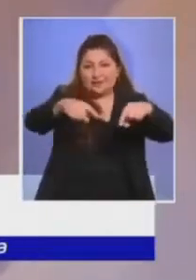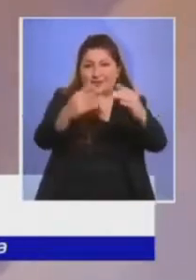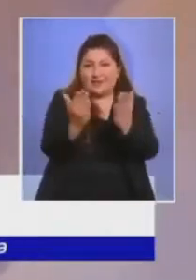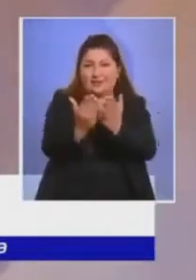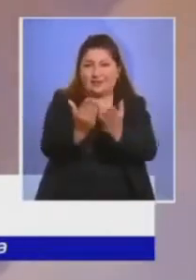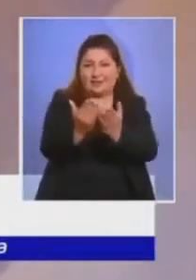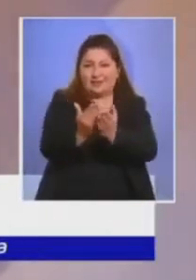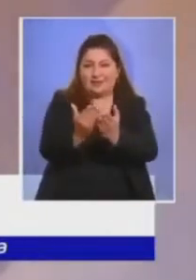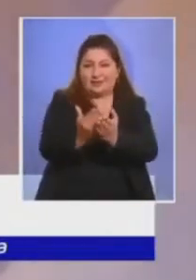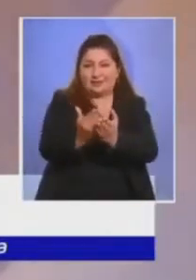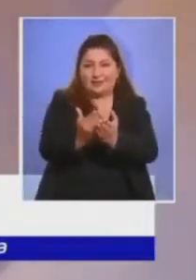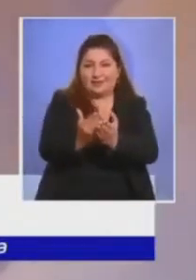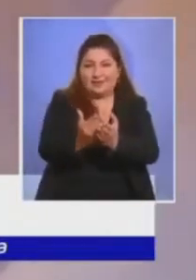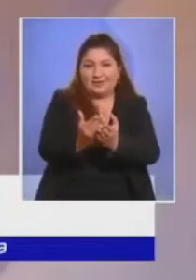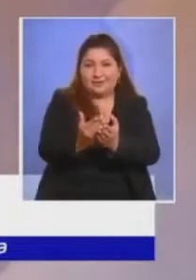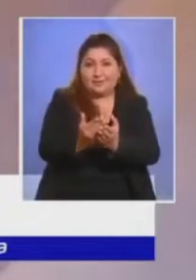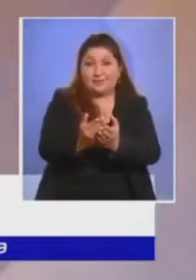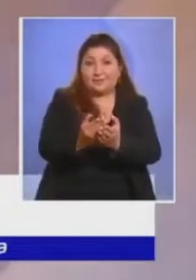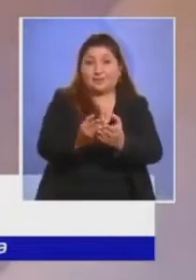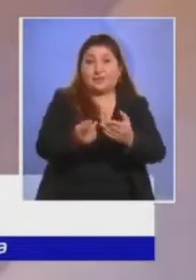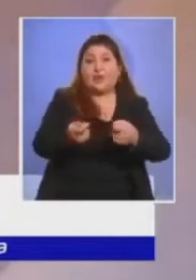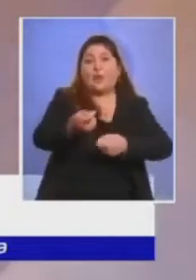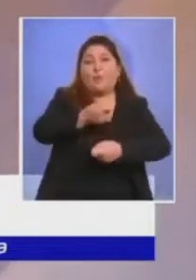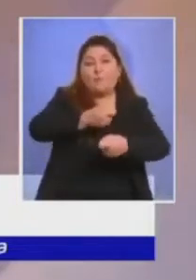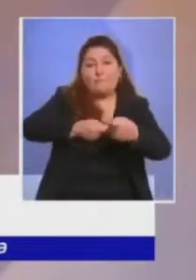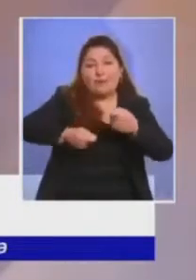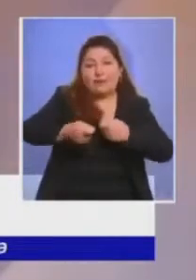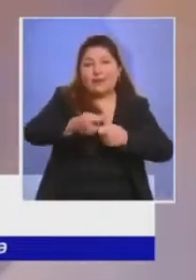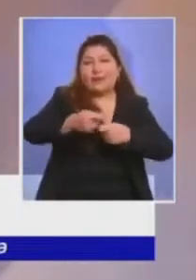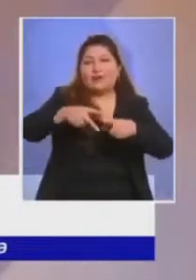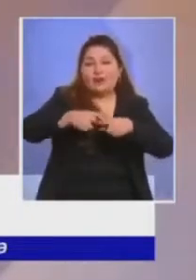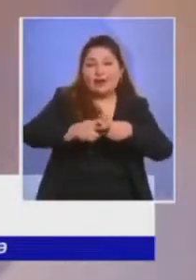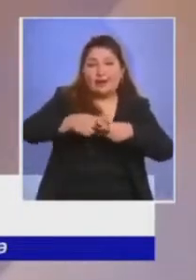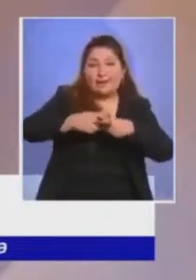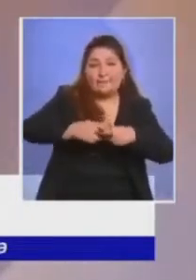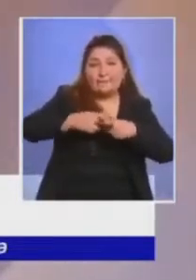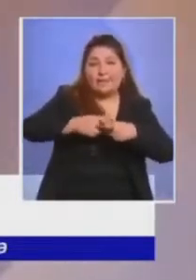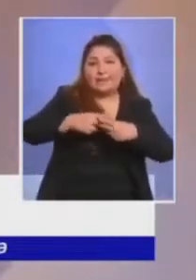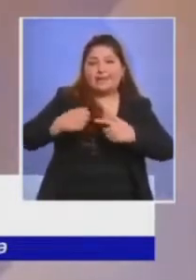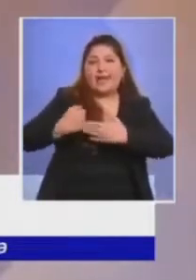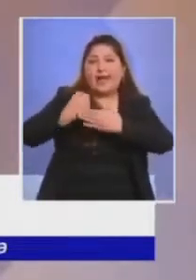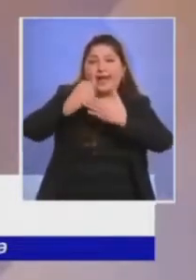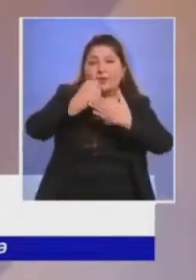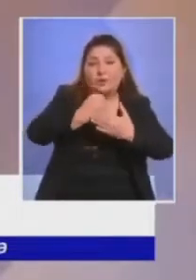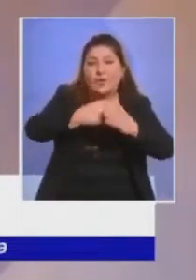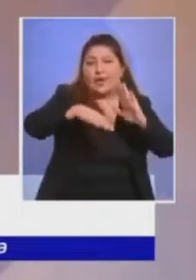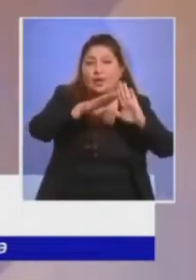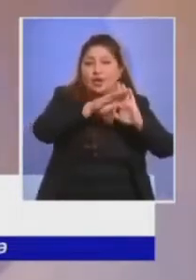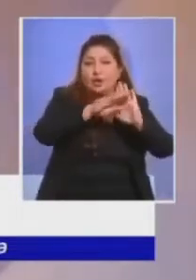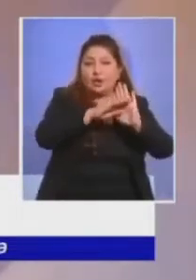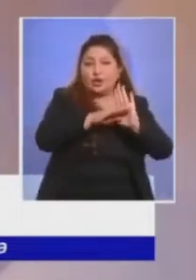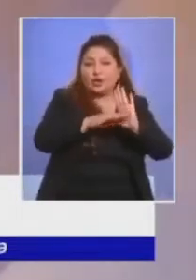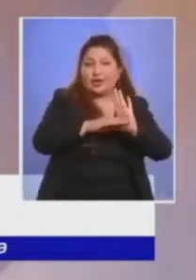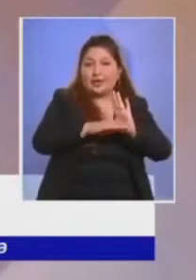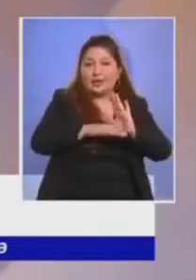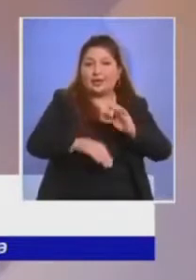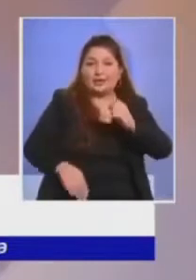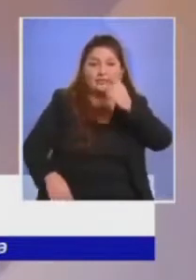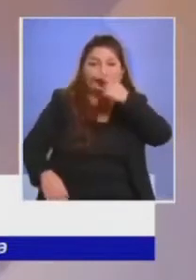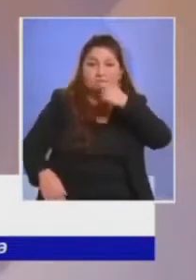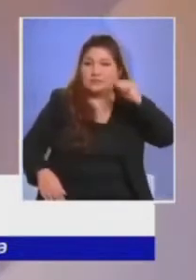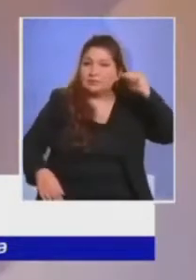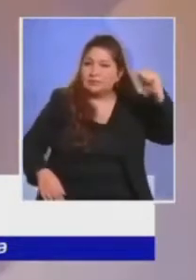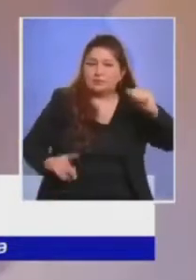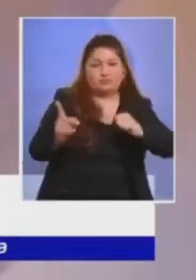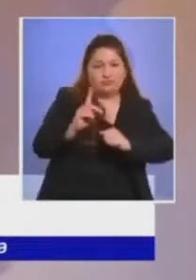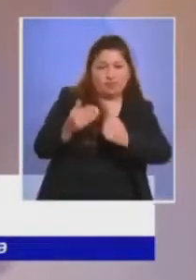habrá un brazo al Estado, un mercado, una herramienta. Ayudarán, colaborarán con reglas públicas. Ahí tiene una diferencia con el diputado Boric. No es cualquier libertad la que me